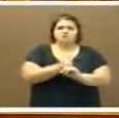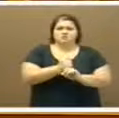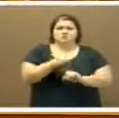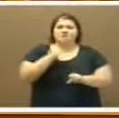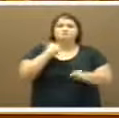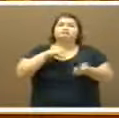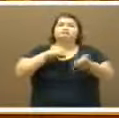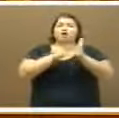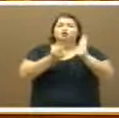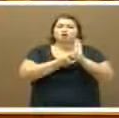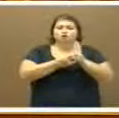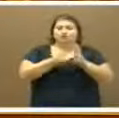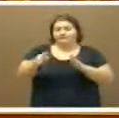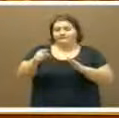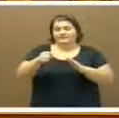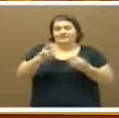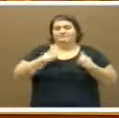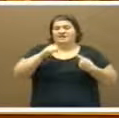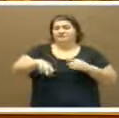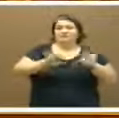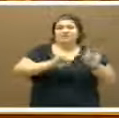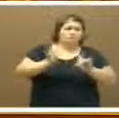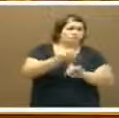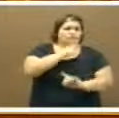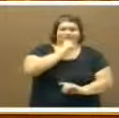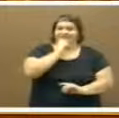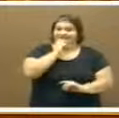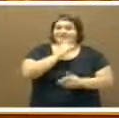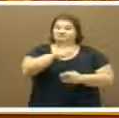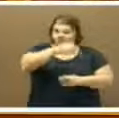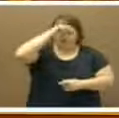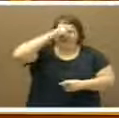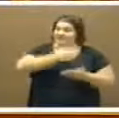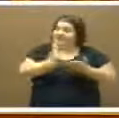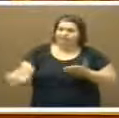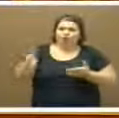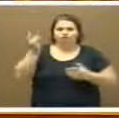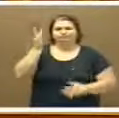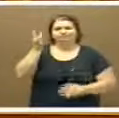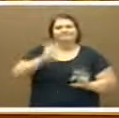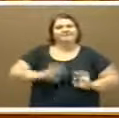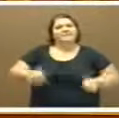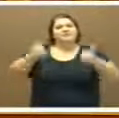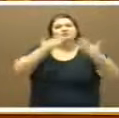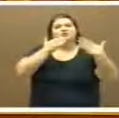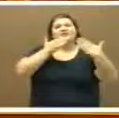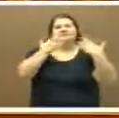de vida en esta región. Eso es lo preocupante, señor consejero. Lo demás son cuentos. Nada más y muchas gracias.